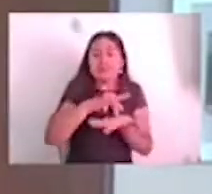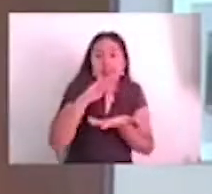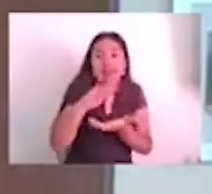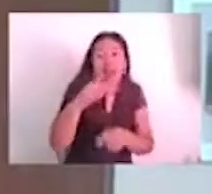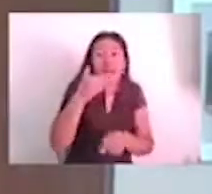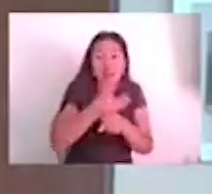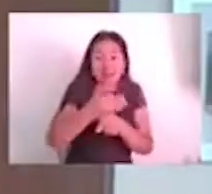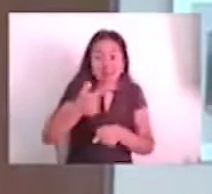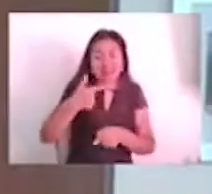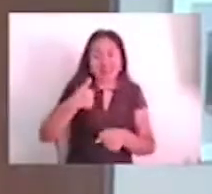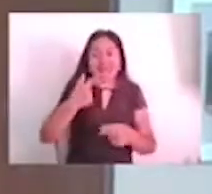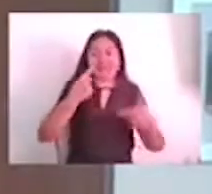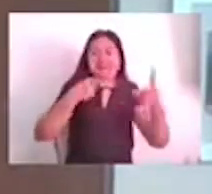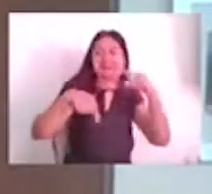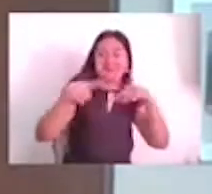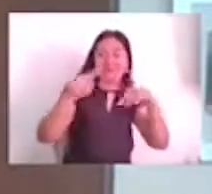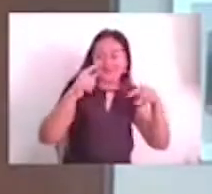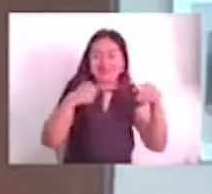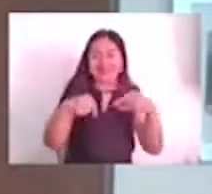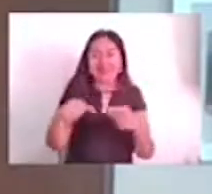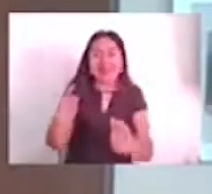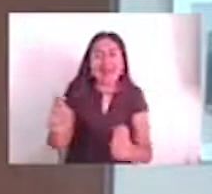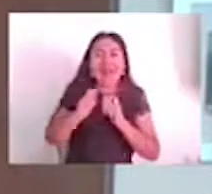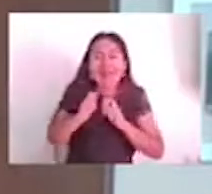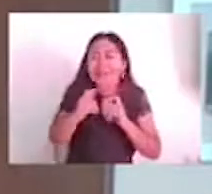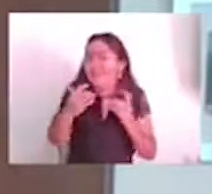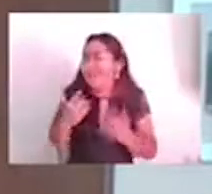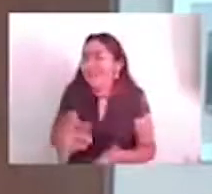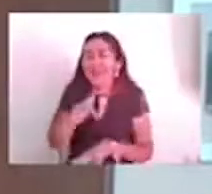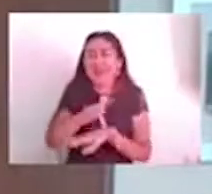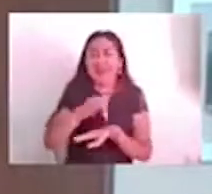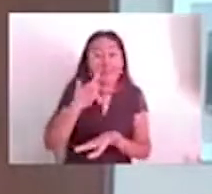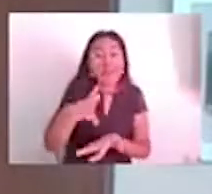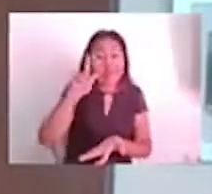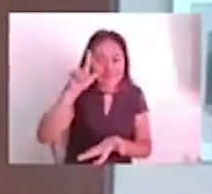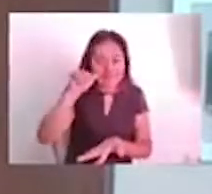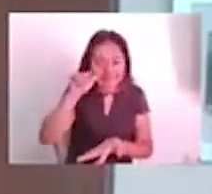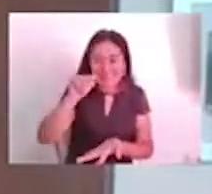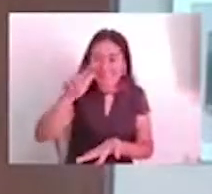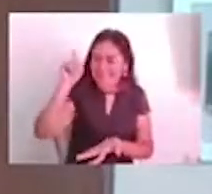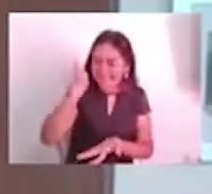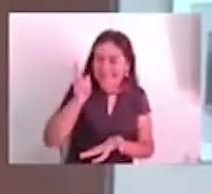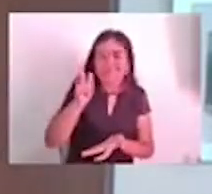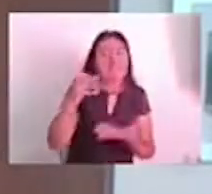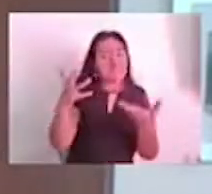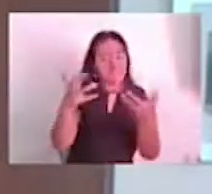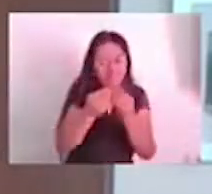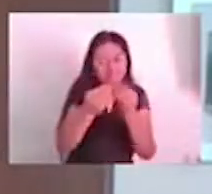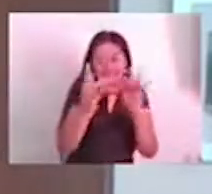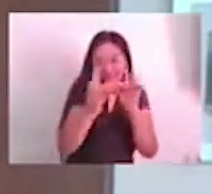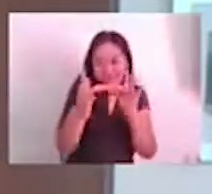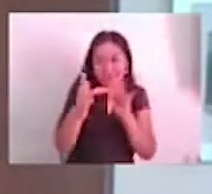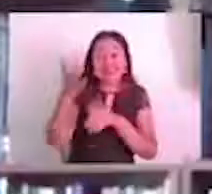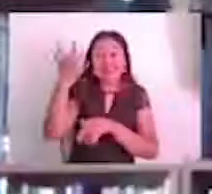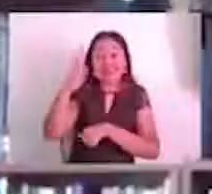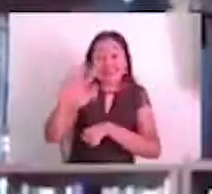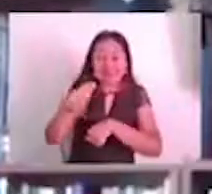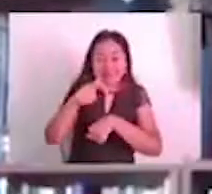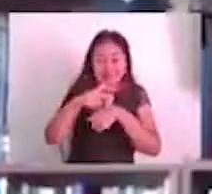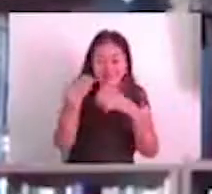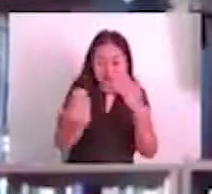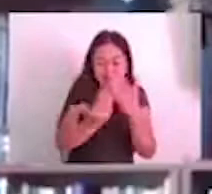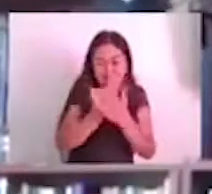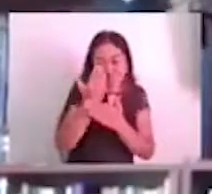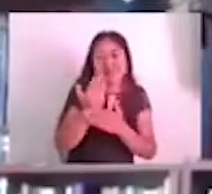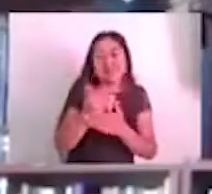ser la encargada de este evento y los espero mañana a la misma hora, a las 10 de la mañana, para el cierre. Oye,